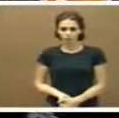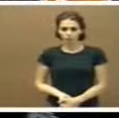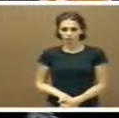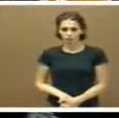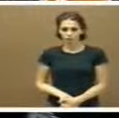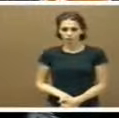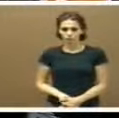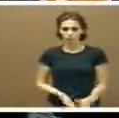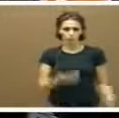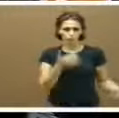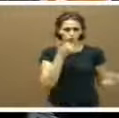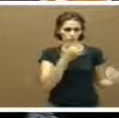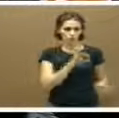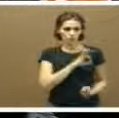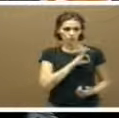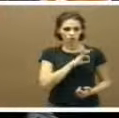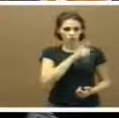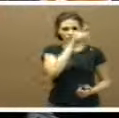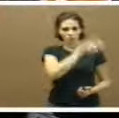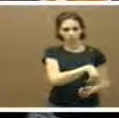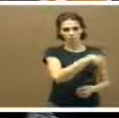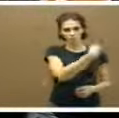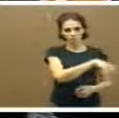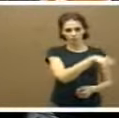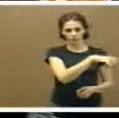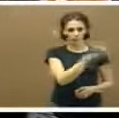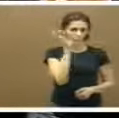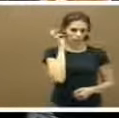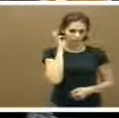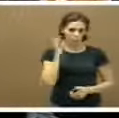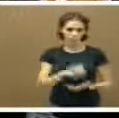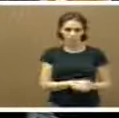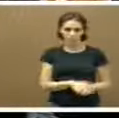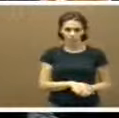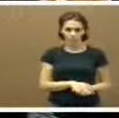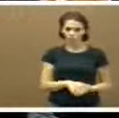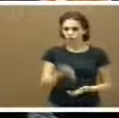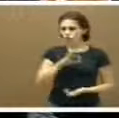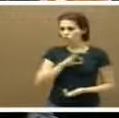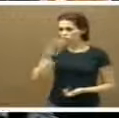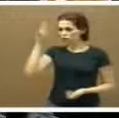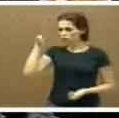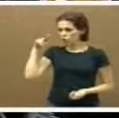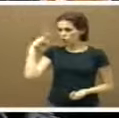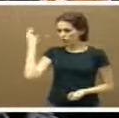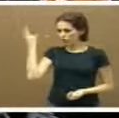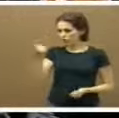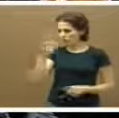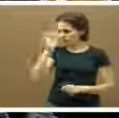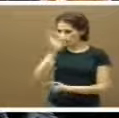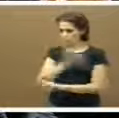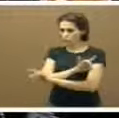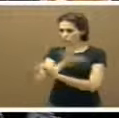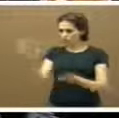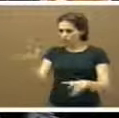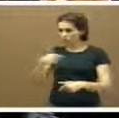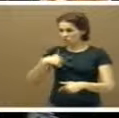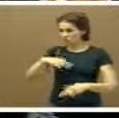Muchas gracias, señora presidenta. Señor Escobar, está claro, yo no esperaba